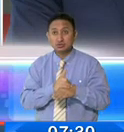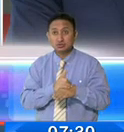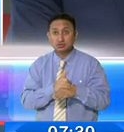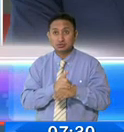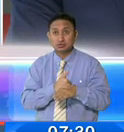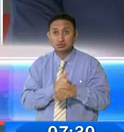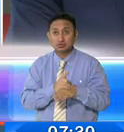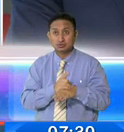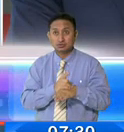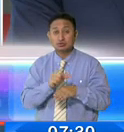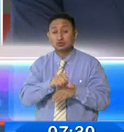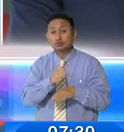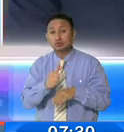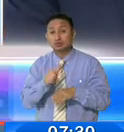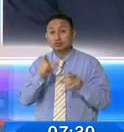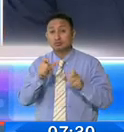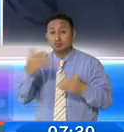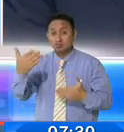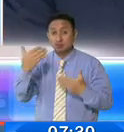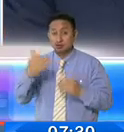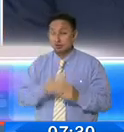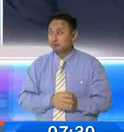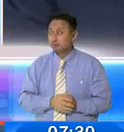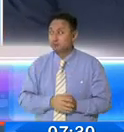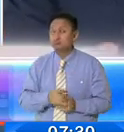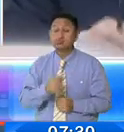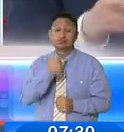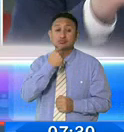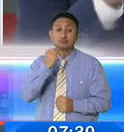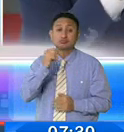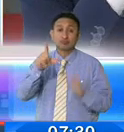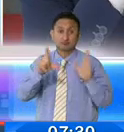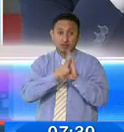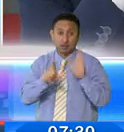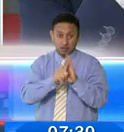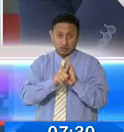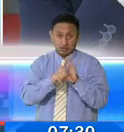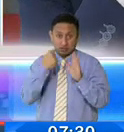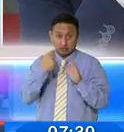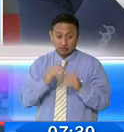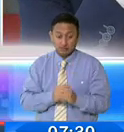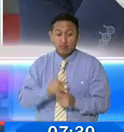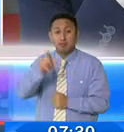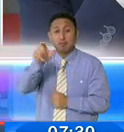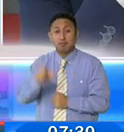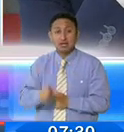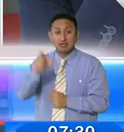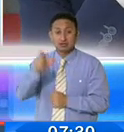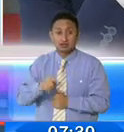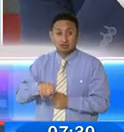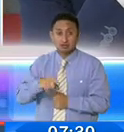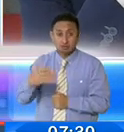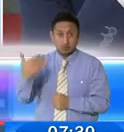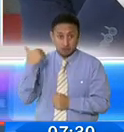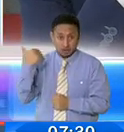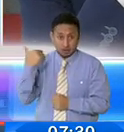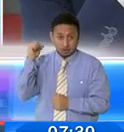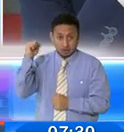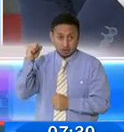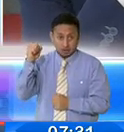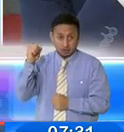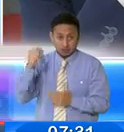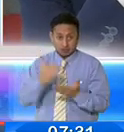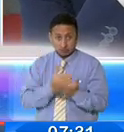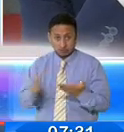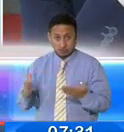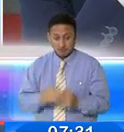algunos actores políticos, porque creen que el reglamento puede dejar fuera a personas que tengan derechos. Mi visión